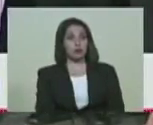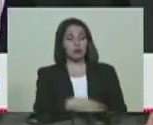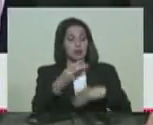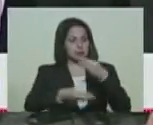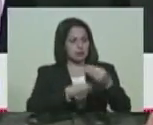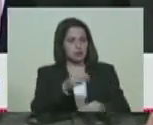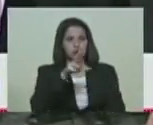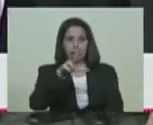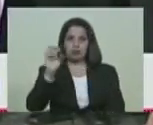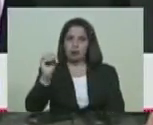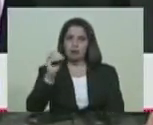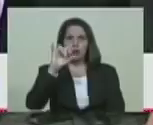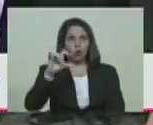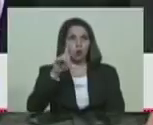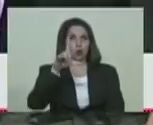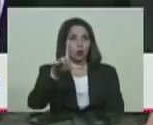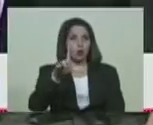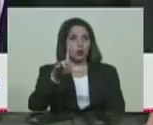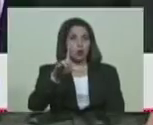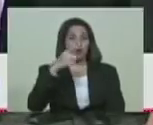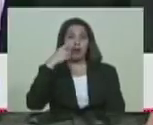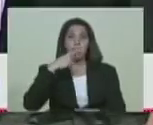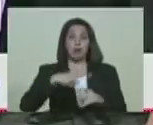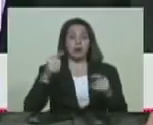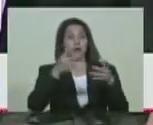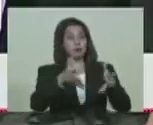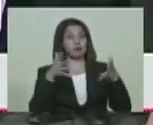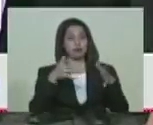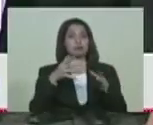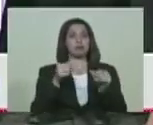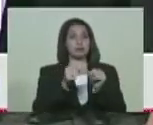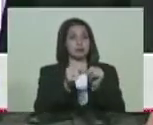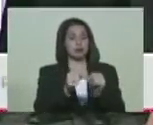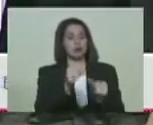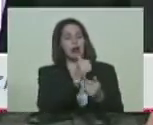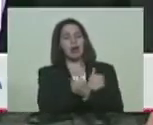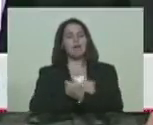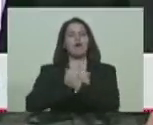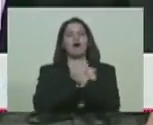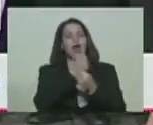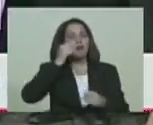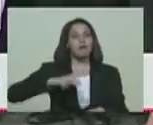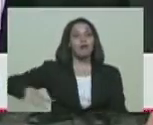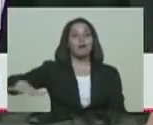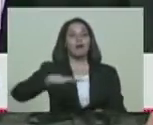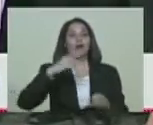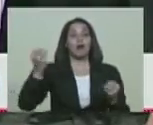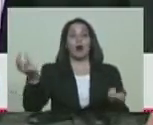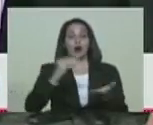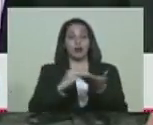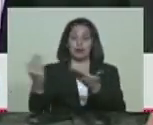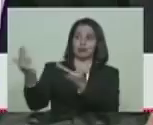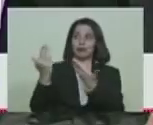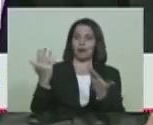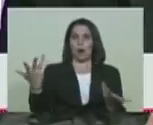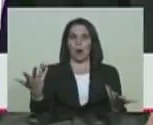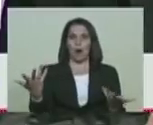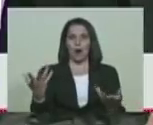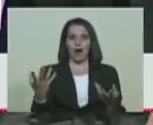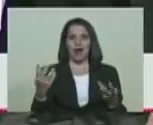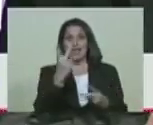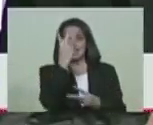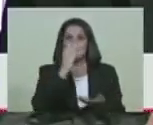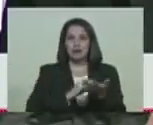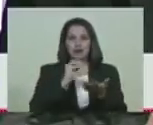30 de julio. Pero la victoria se quedó enamorada del pueblo y volvió hoy. Y hemos tenido el segundo encuentro.